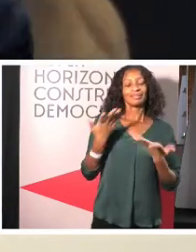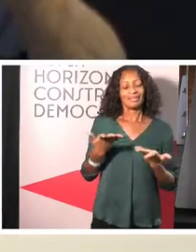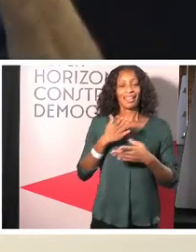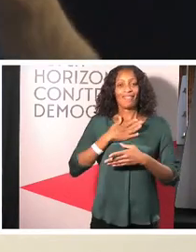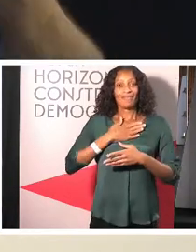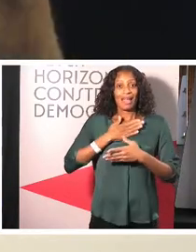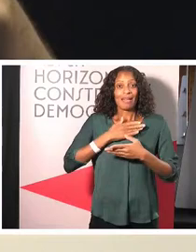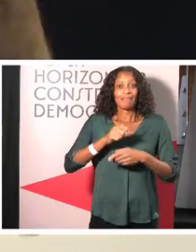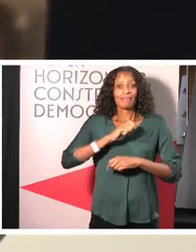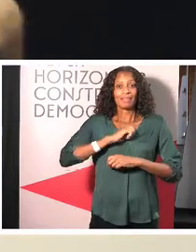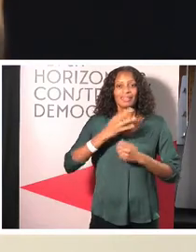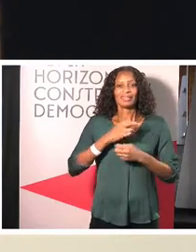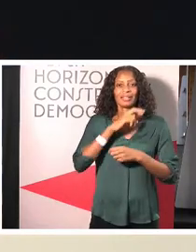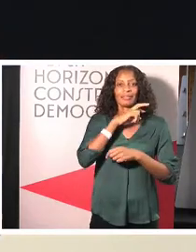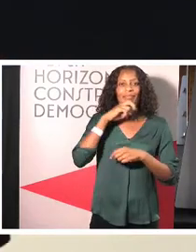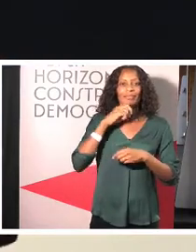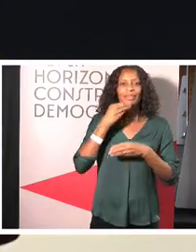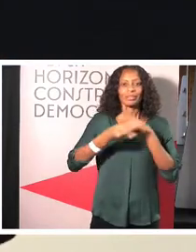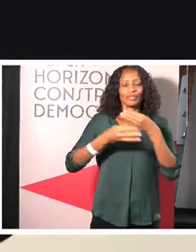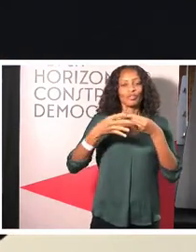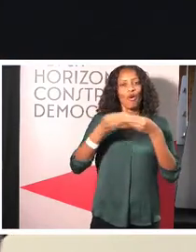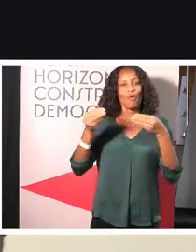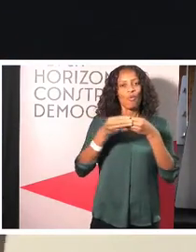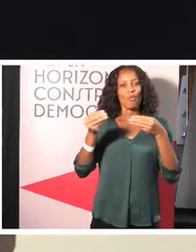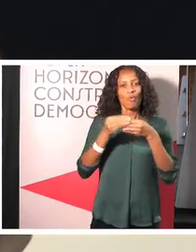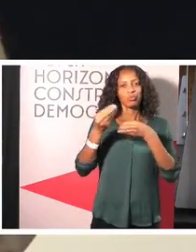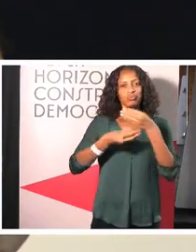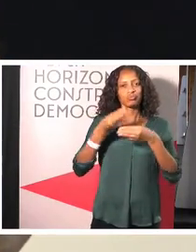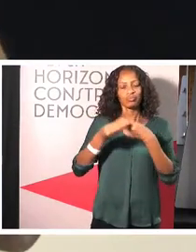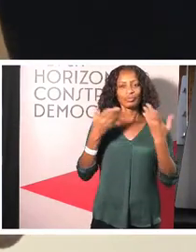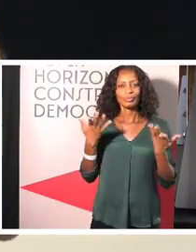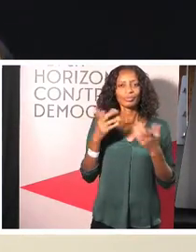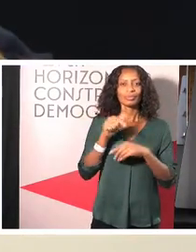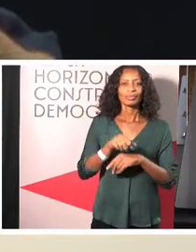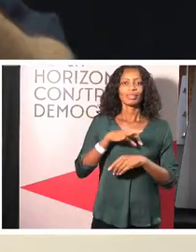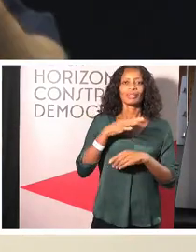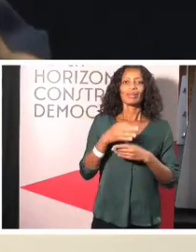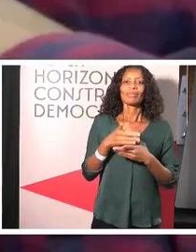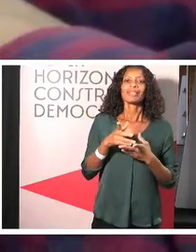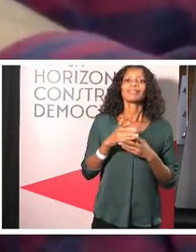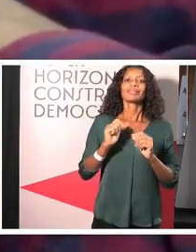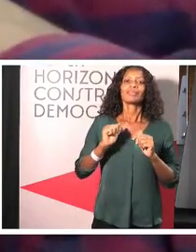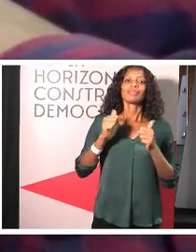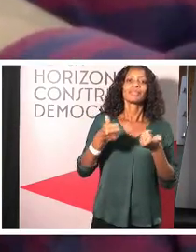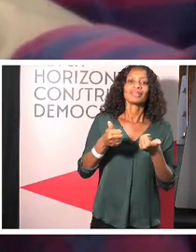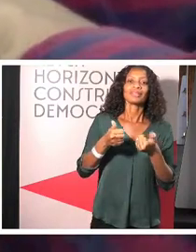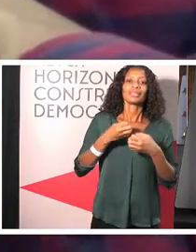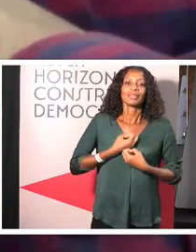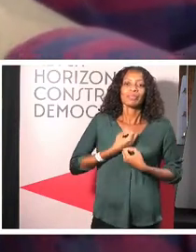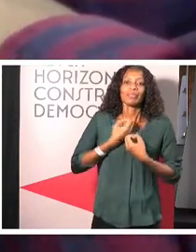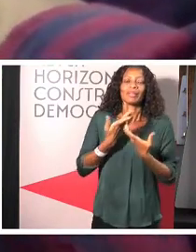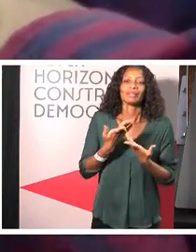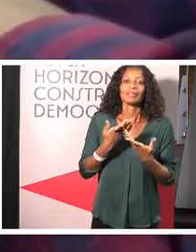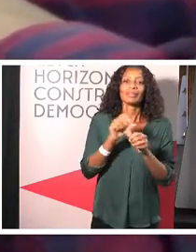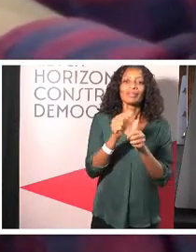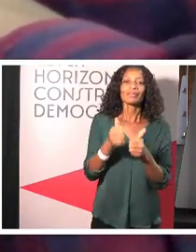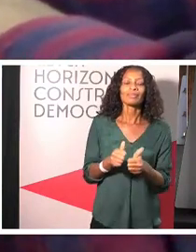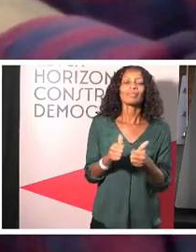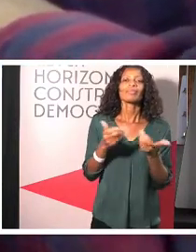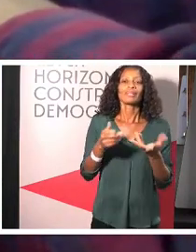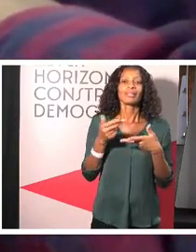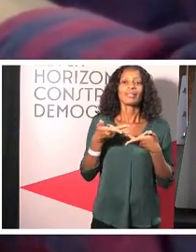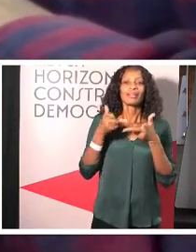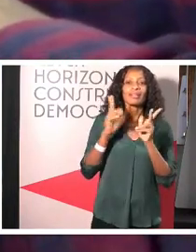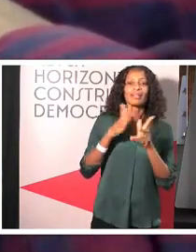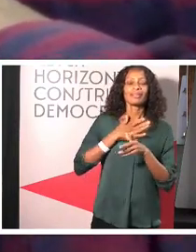empezar a satisfacer nuestras necesidades humanas fuera del trabajo. Es decir, empezaríamos a expresarnos de manera libre en nuestra